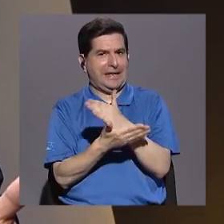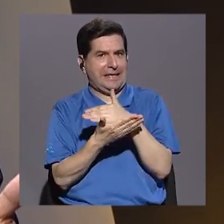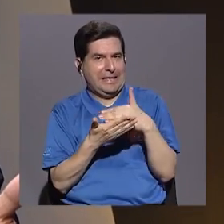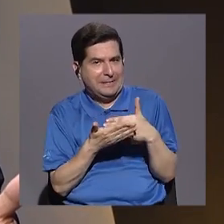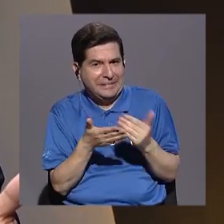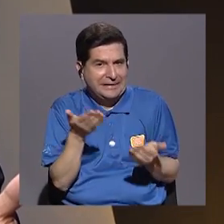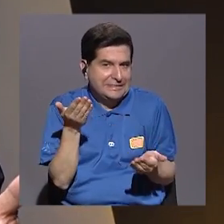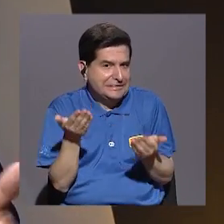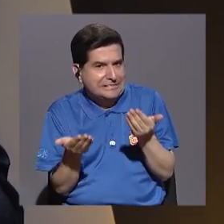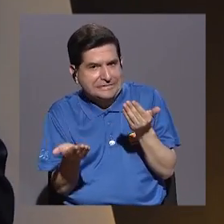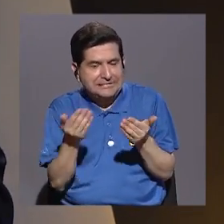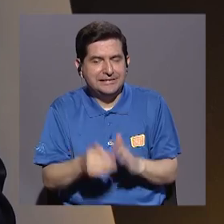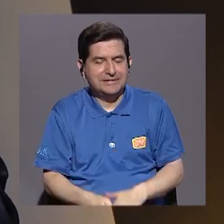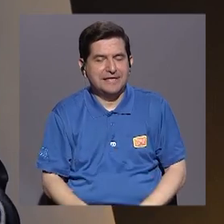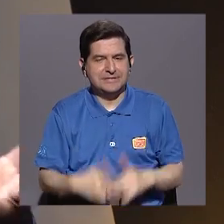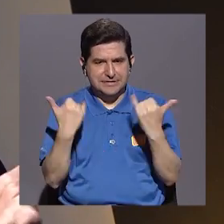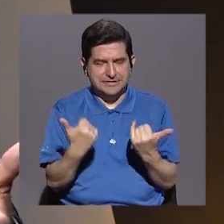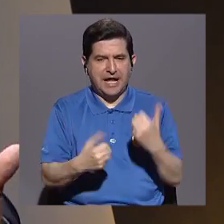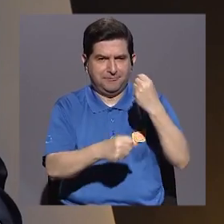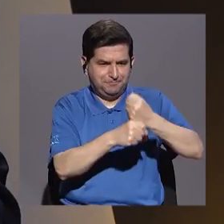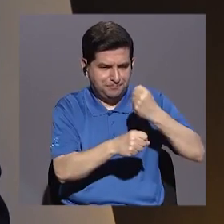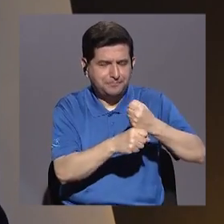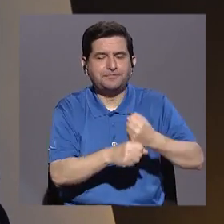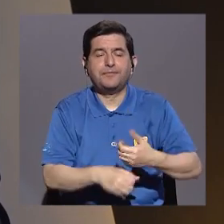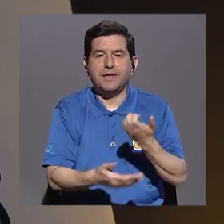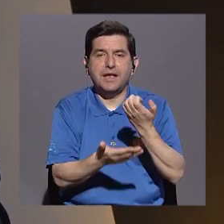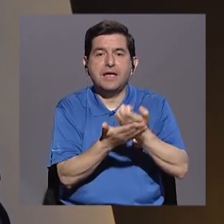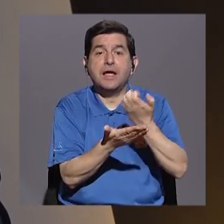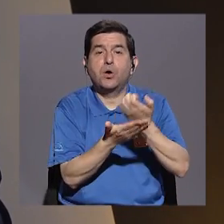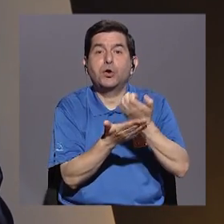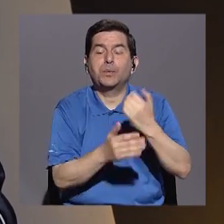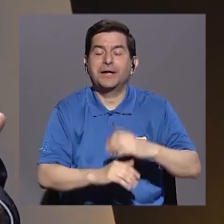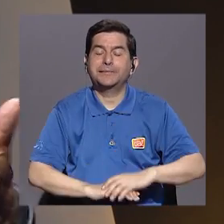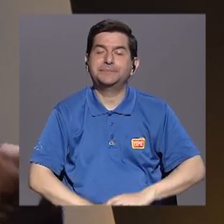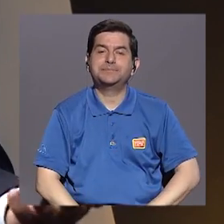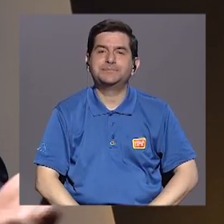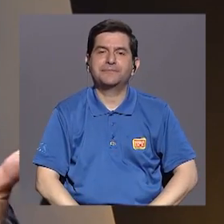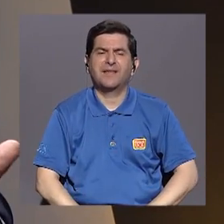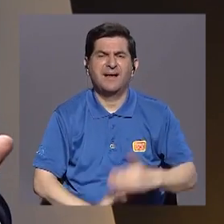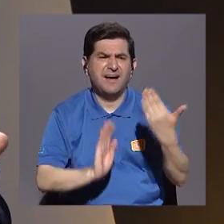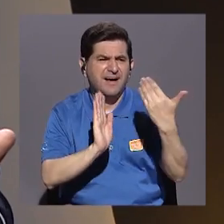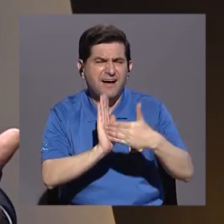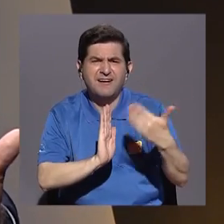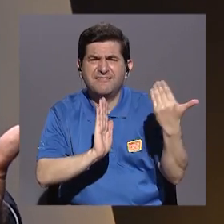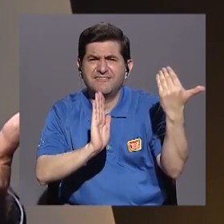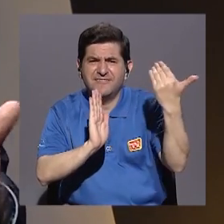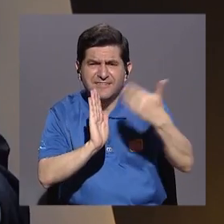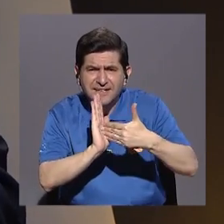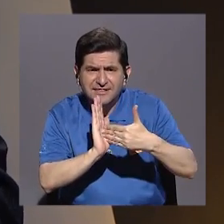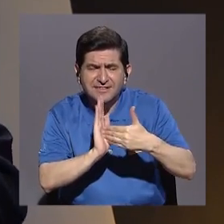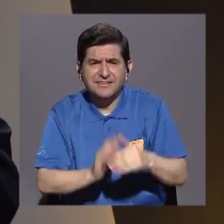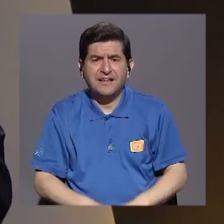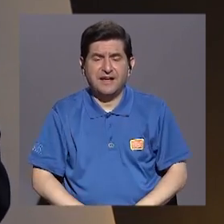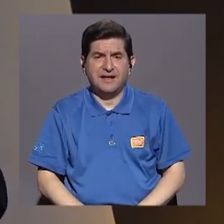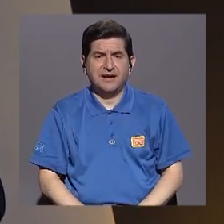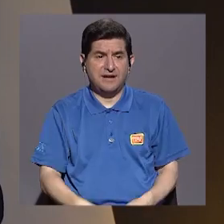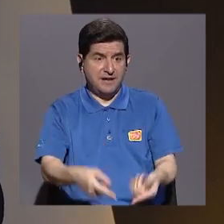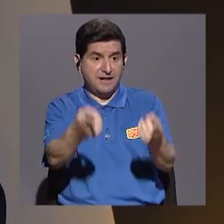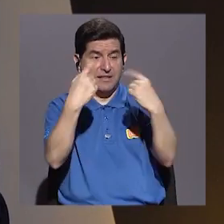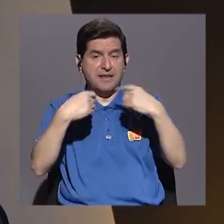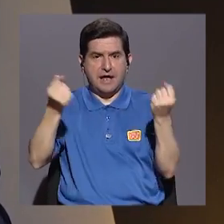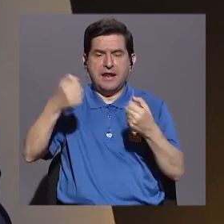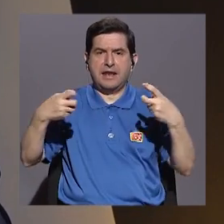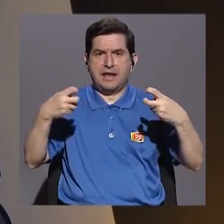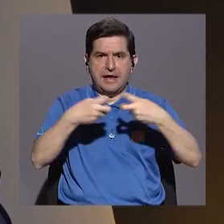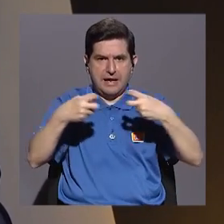parte de digamos de la operación la parte de economía cómo afecta el ingreso de más